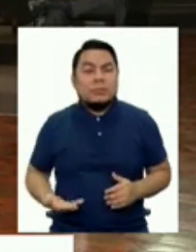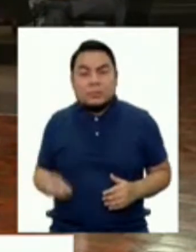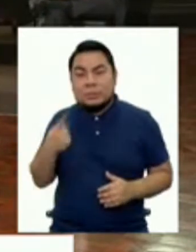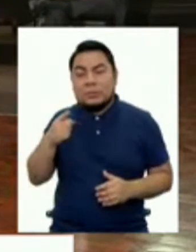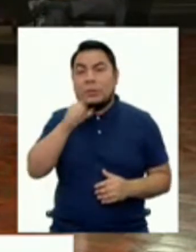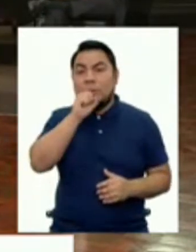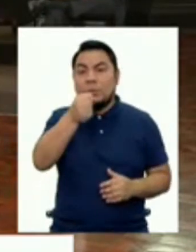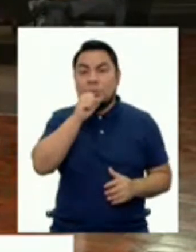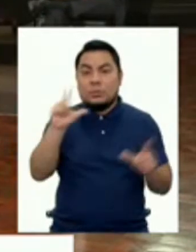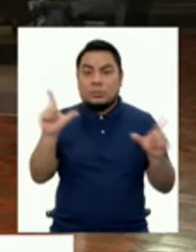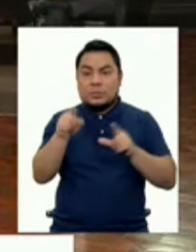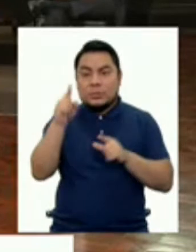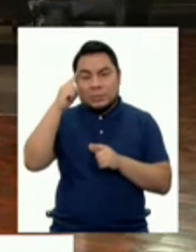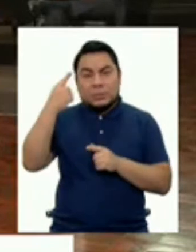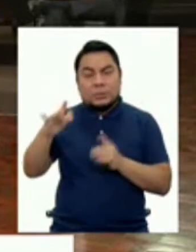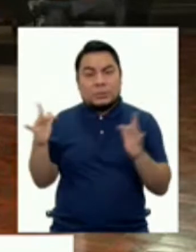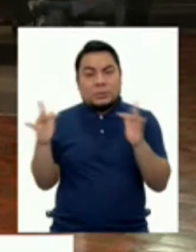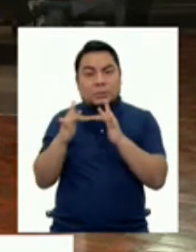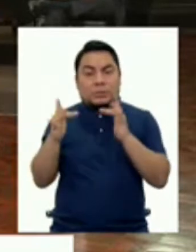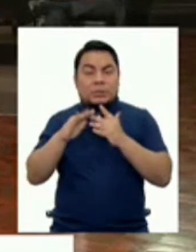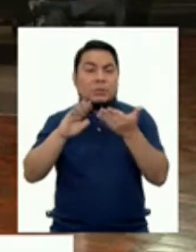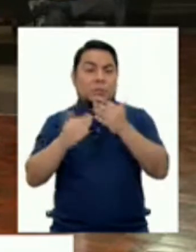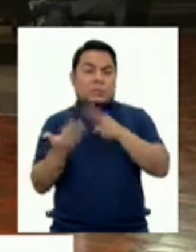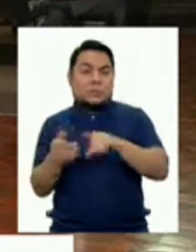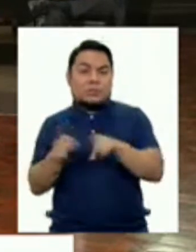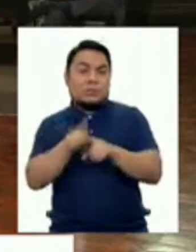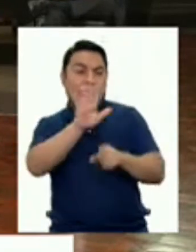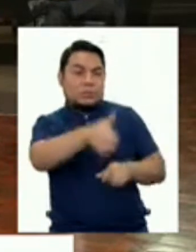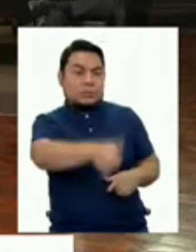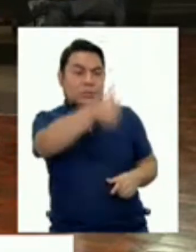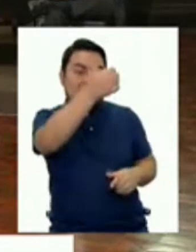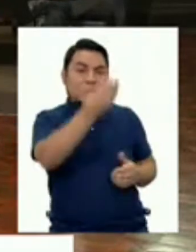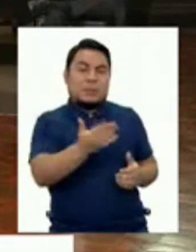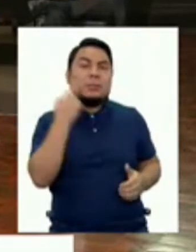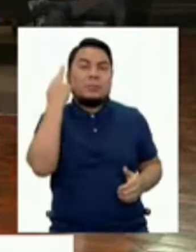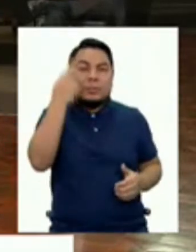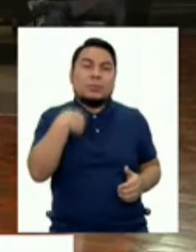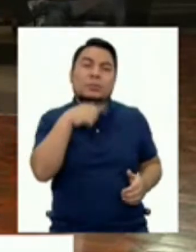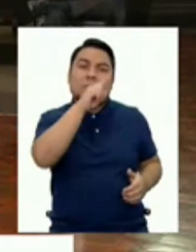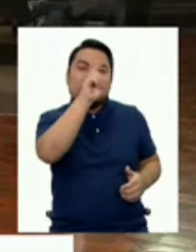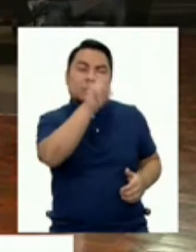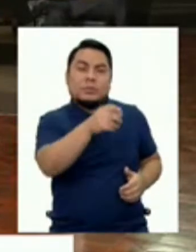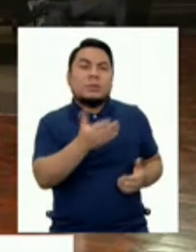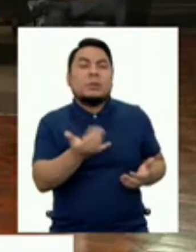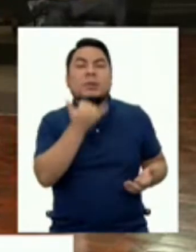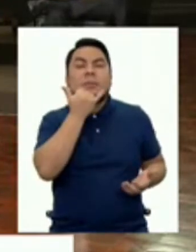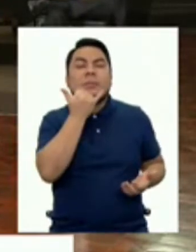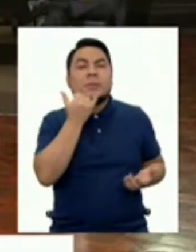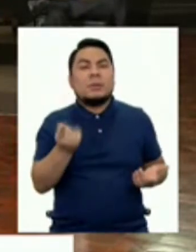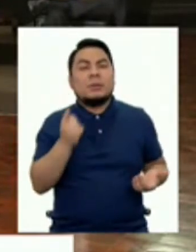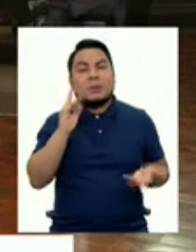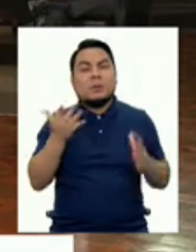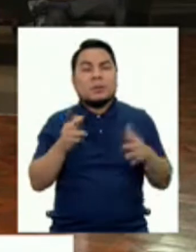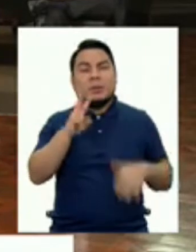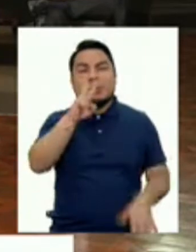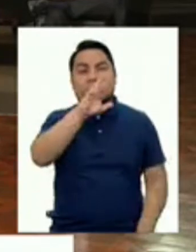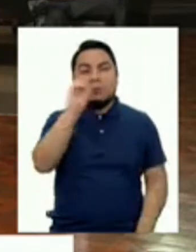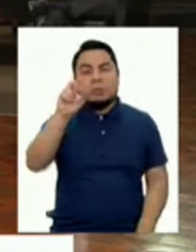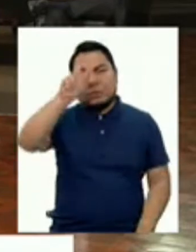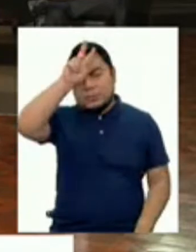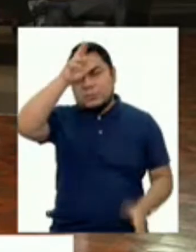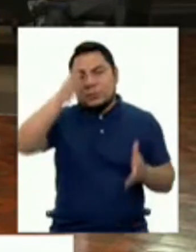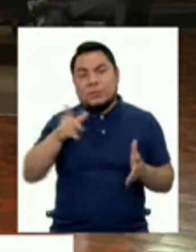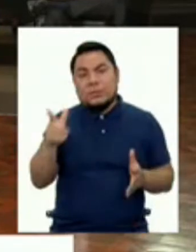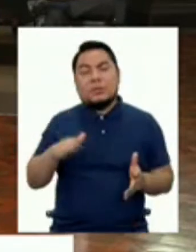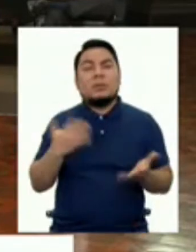de comunicación es el enlace entre la población y su autoridad. Por eso preguntamos, ¿qué pasará con cerca de 200 peruanos